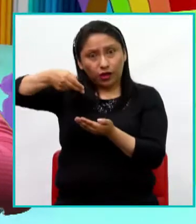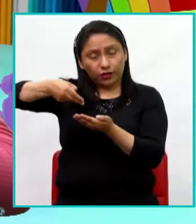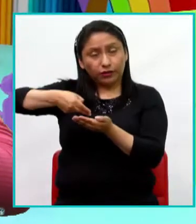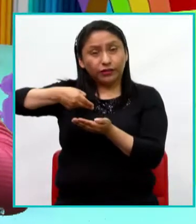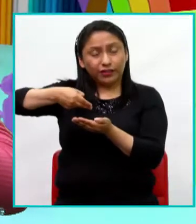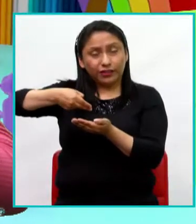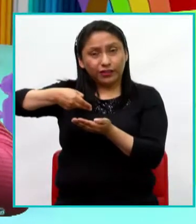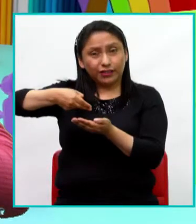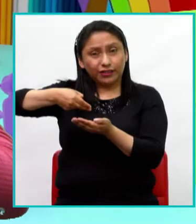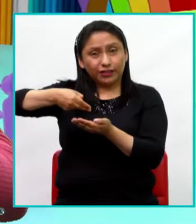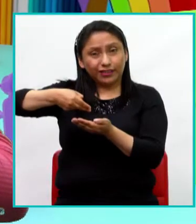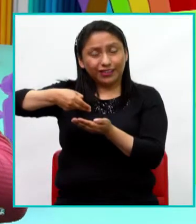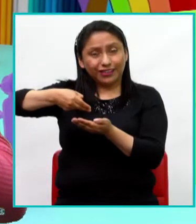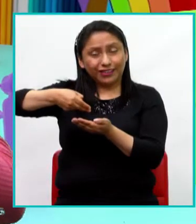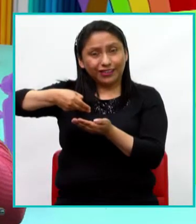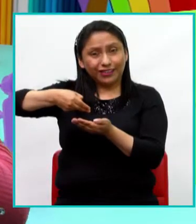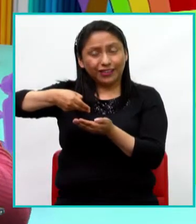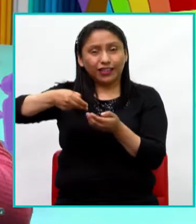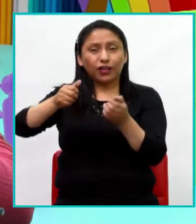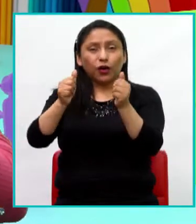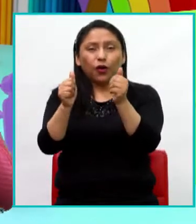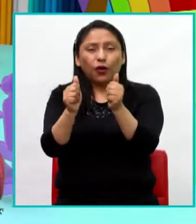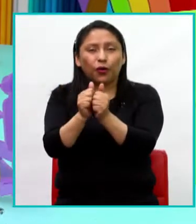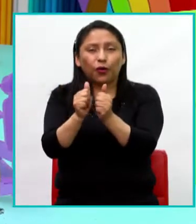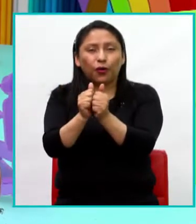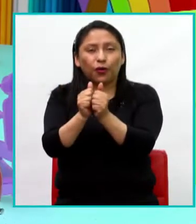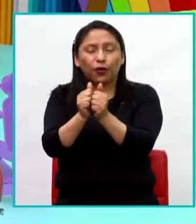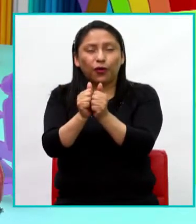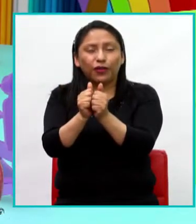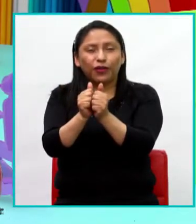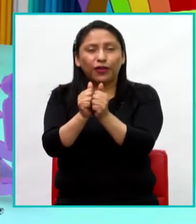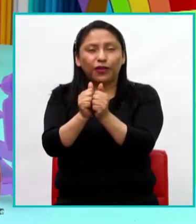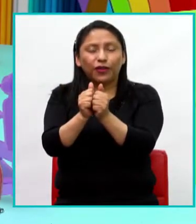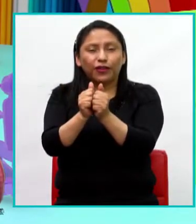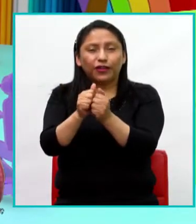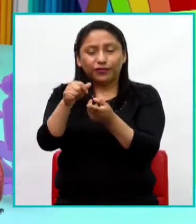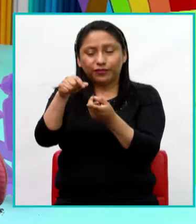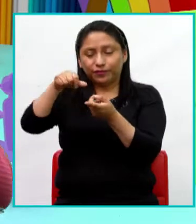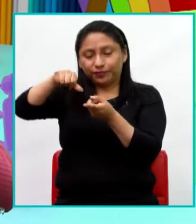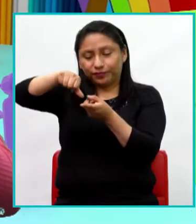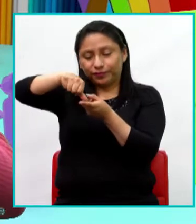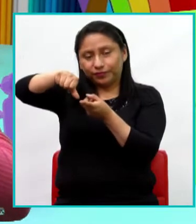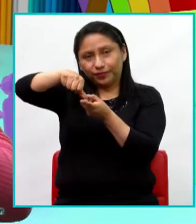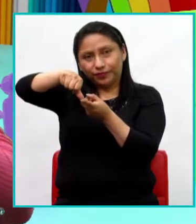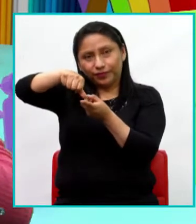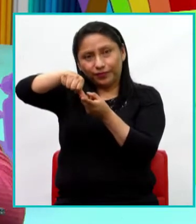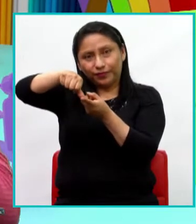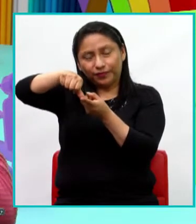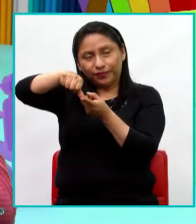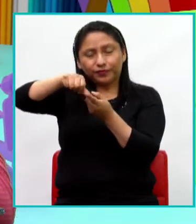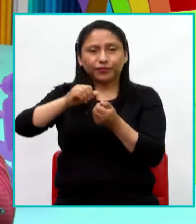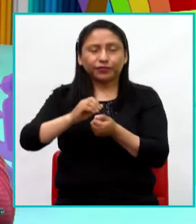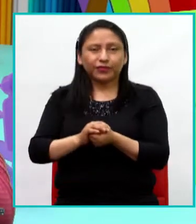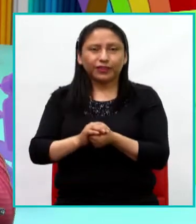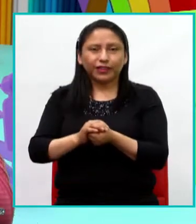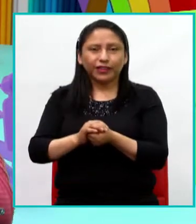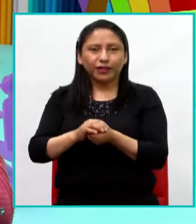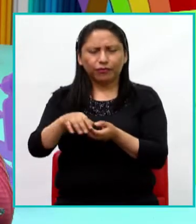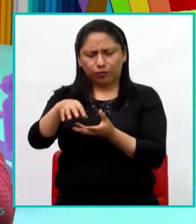dentrífico con una cucharita también de nuestra maicena. Y